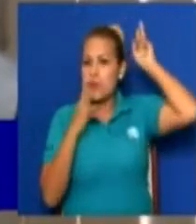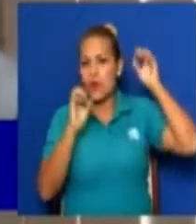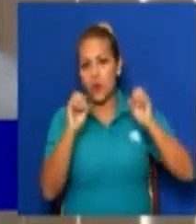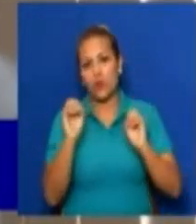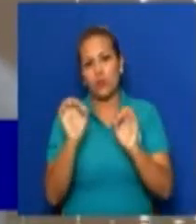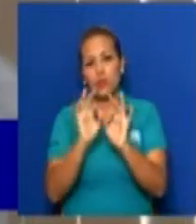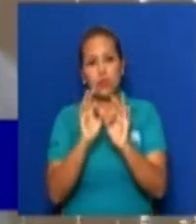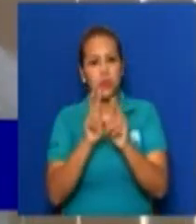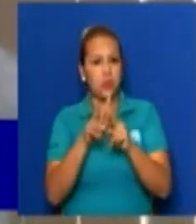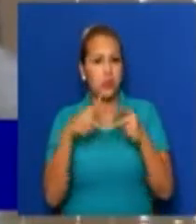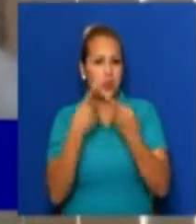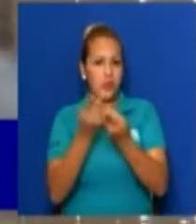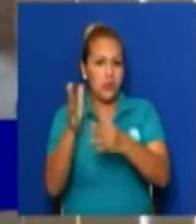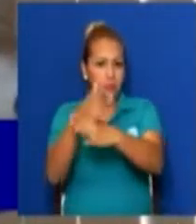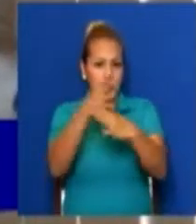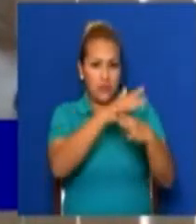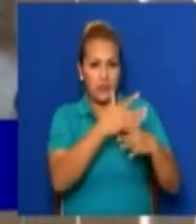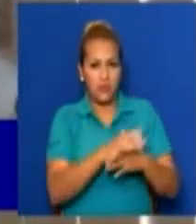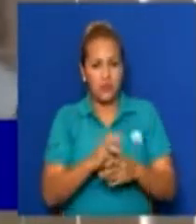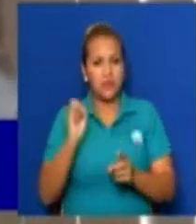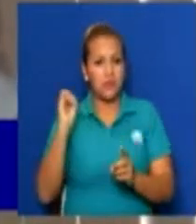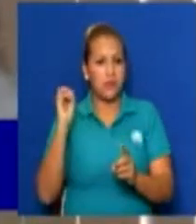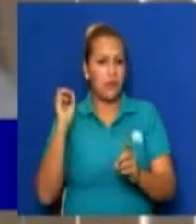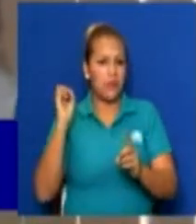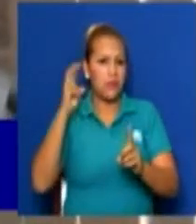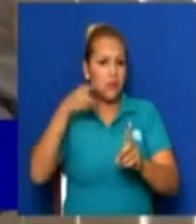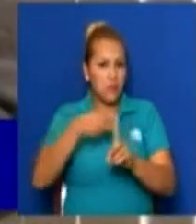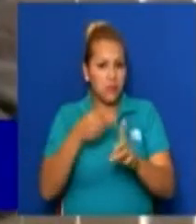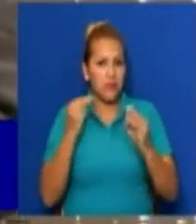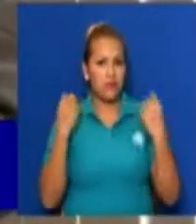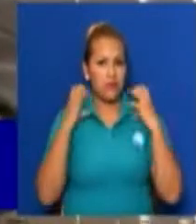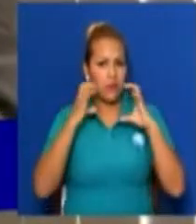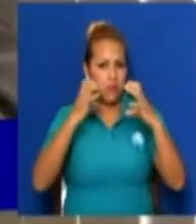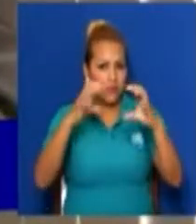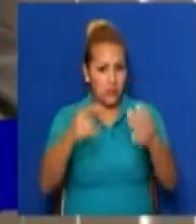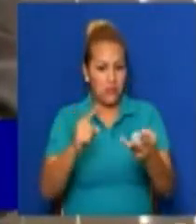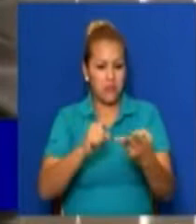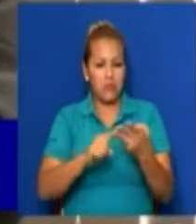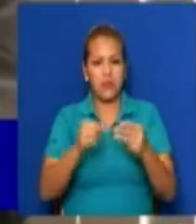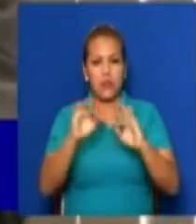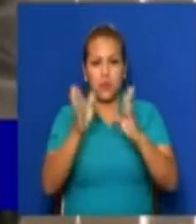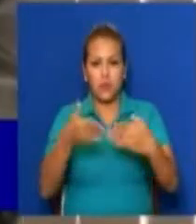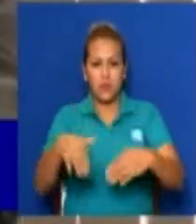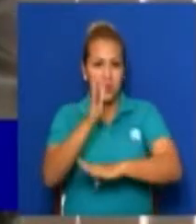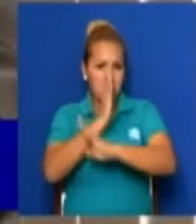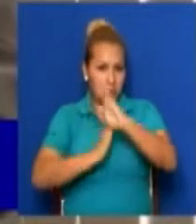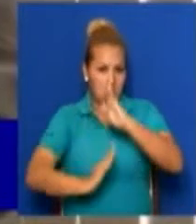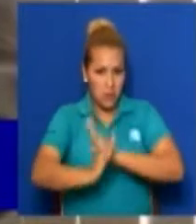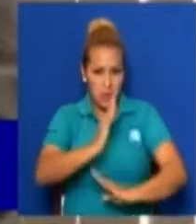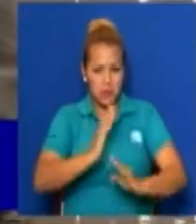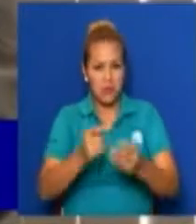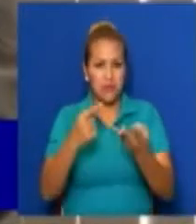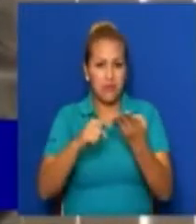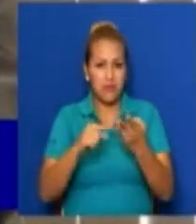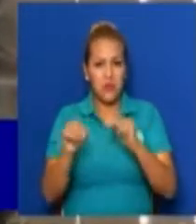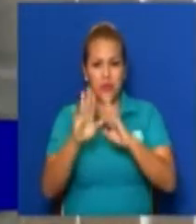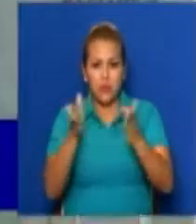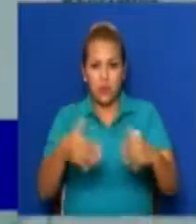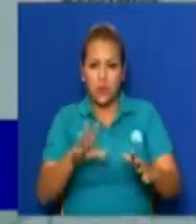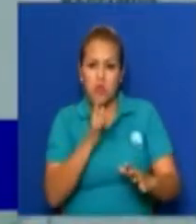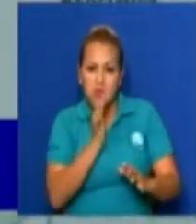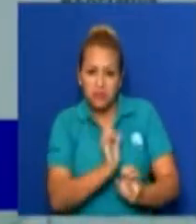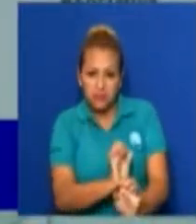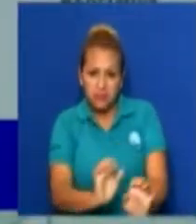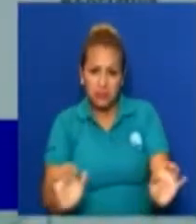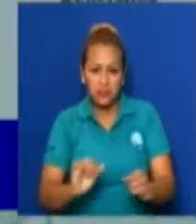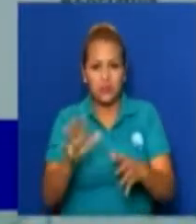originarios, mujeres afrodescendientes, mujeres campesinas, mujeres con discapacidad, mujeres niñas, mujeres